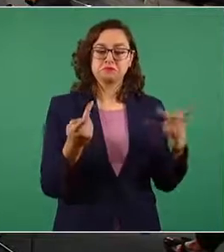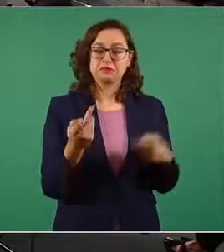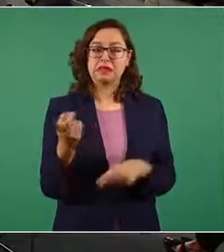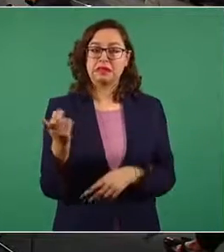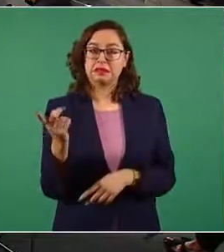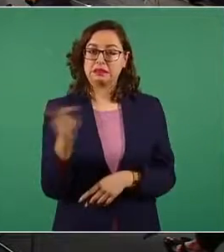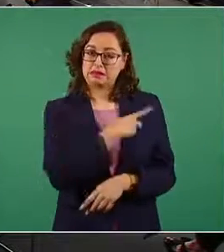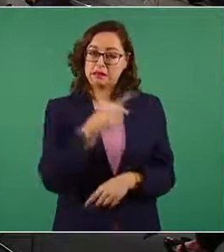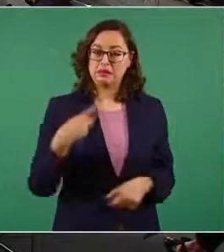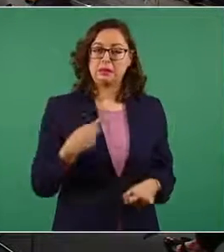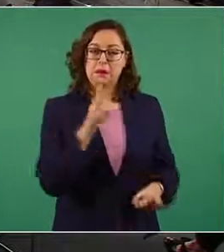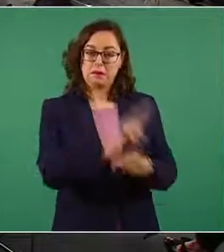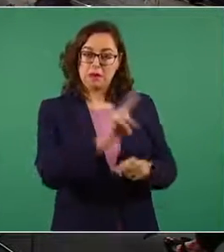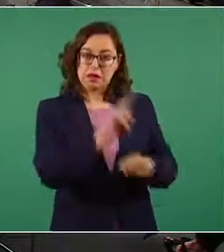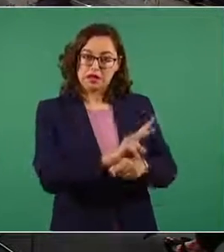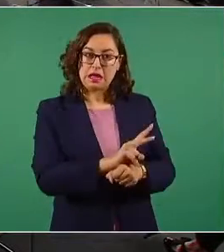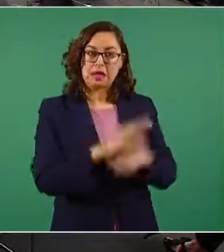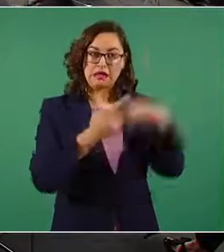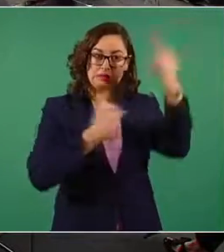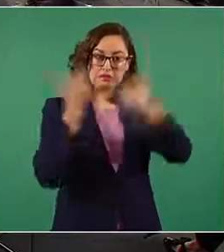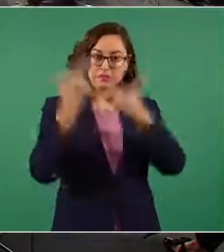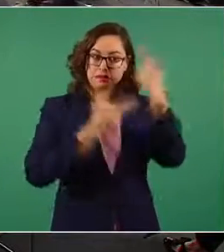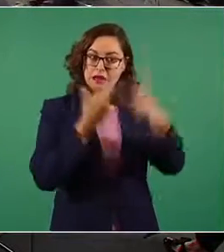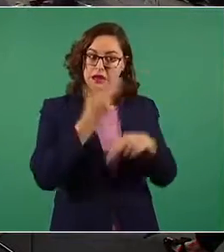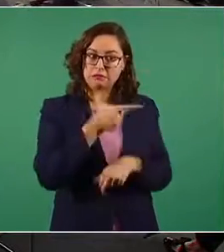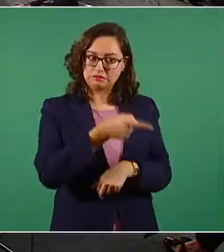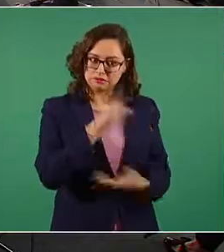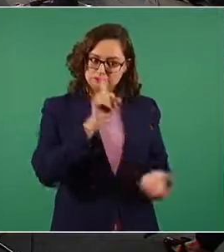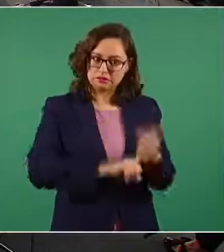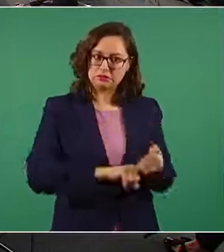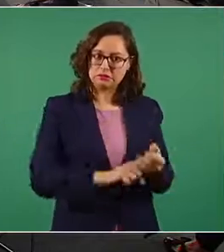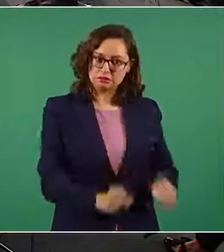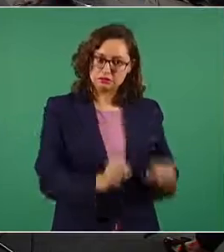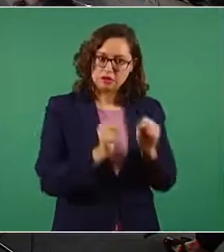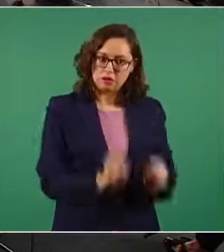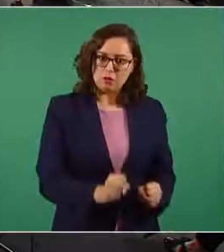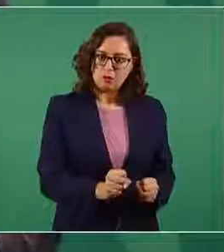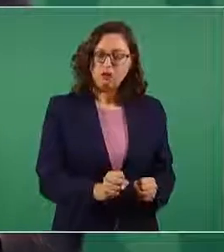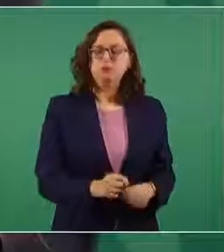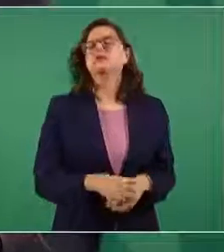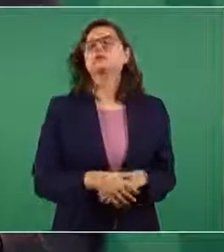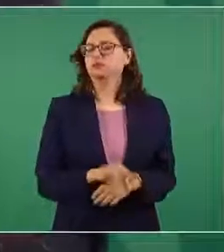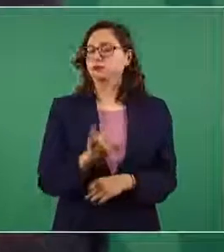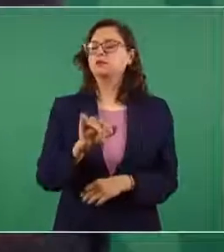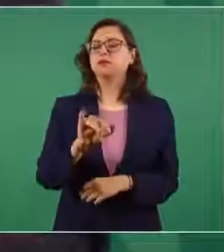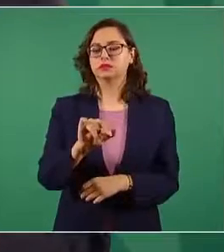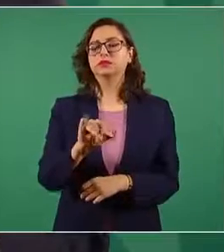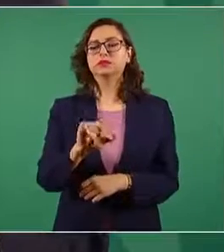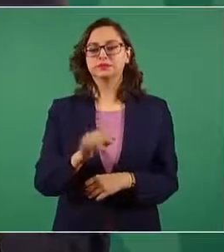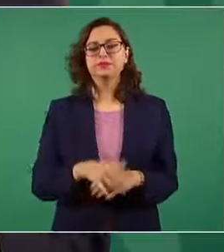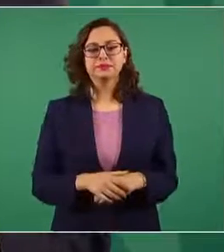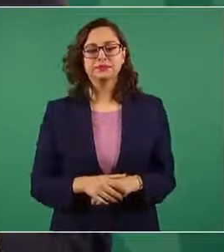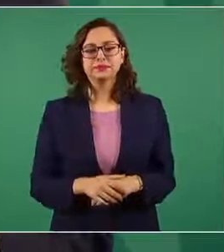para verificar que efectivamente se den los cilindros completos? Sí, sí, porque no es nada más el precio,